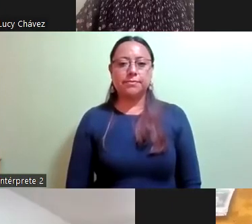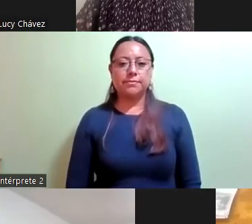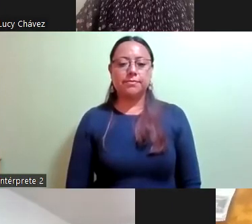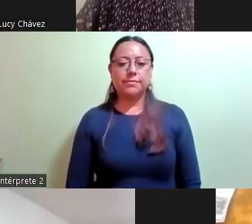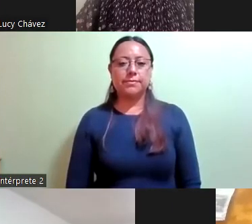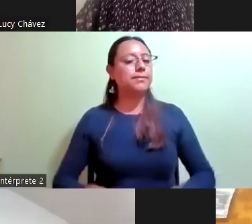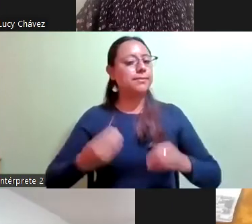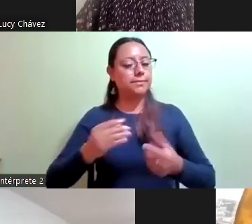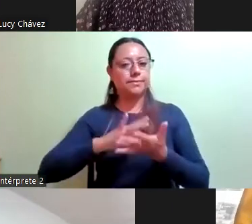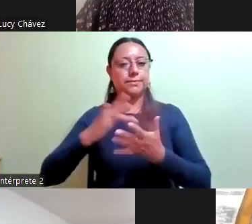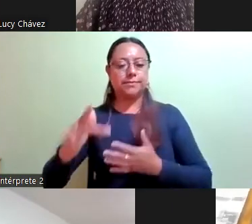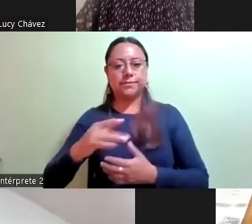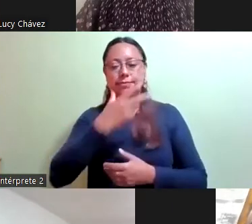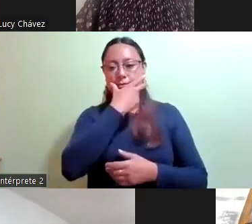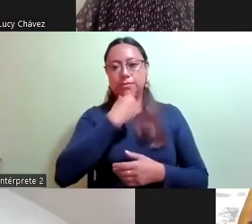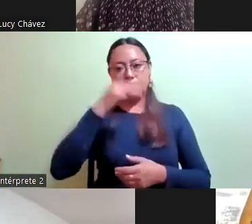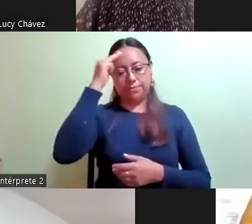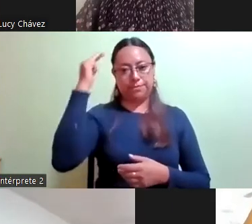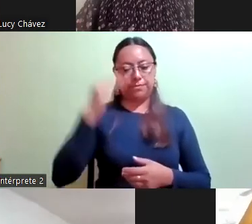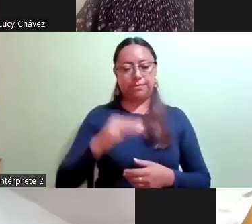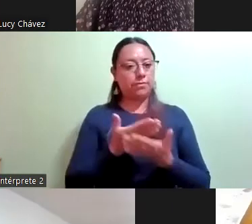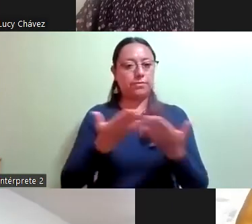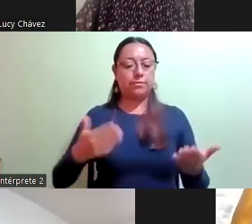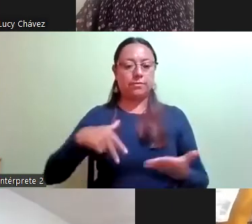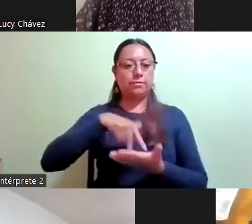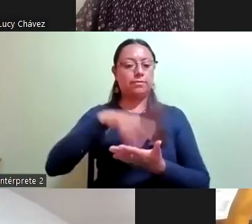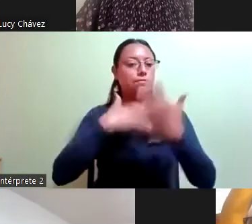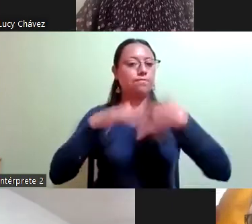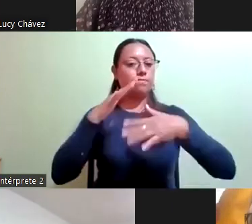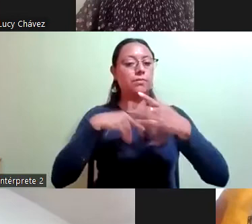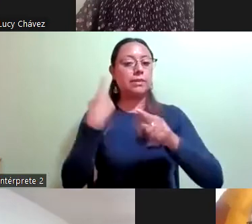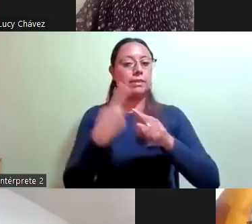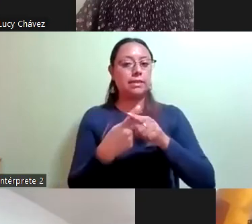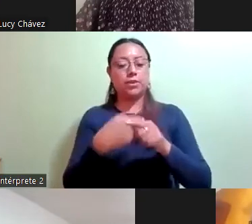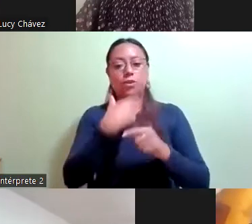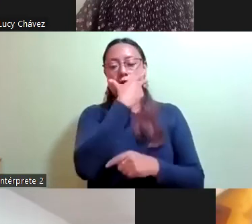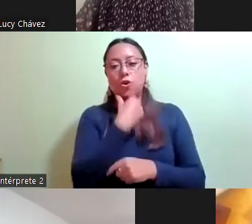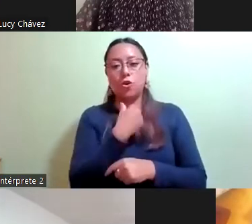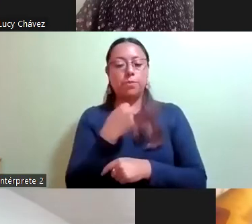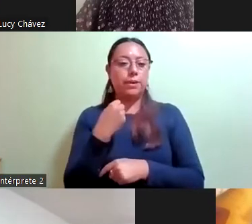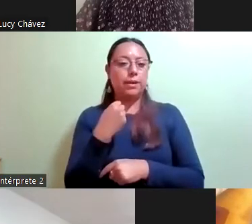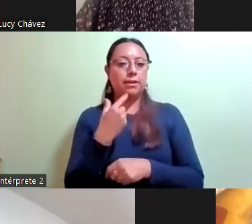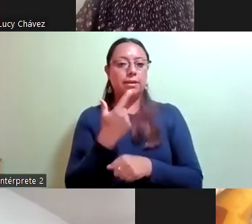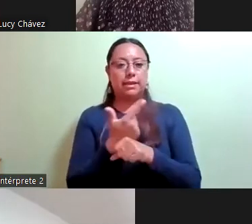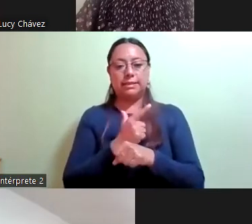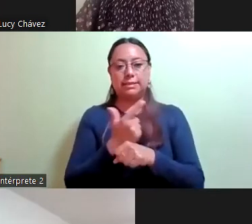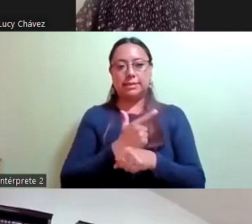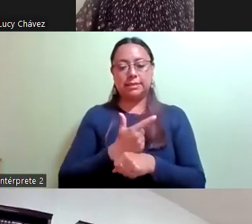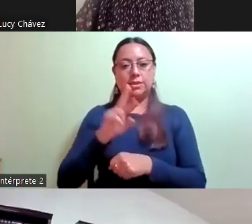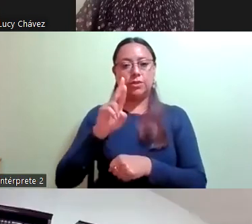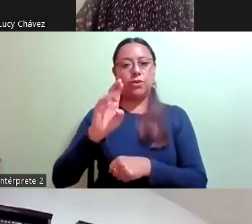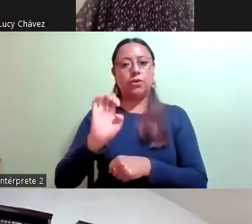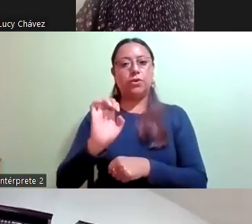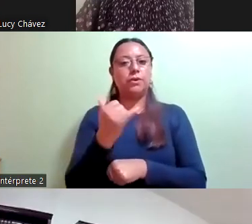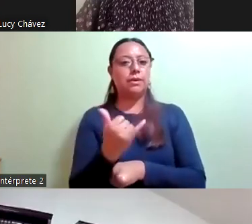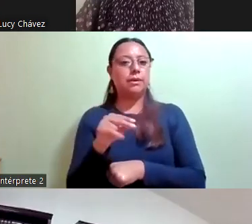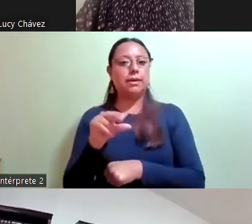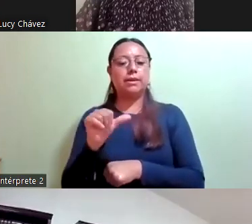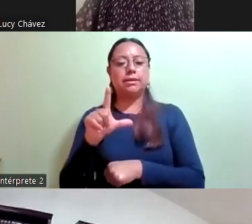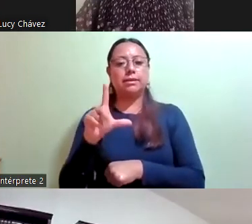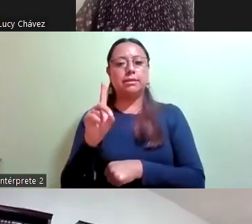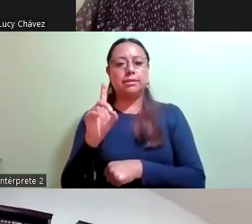Muchas gracias, maestro. Se concede ahora el uso de la palabra al licenciado Reinaldo Baños Lozada, oficial